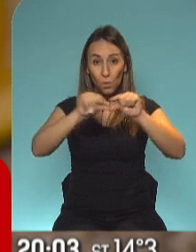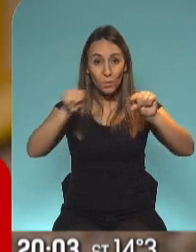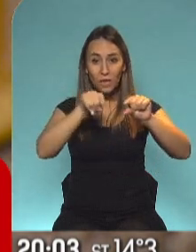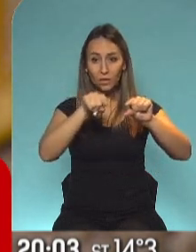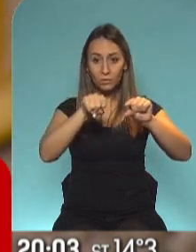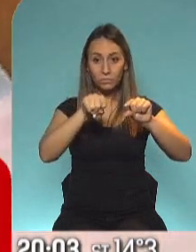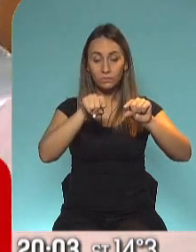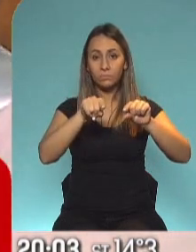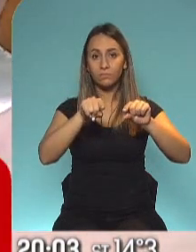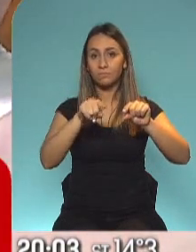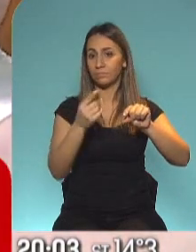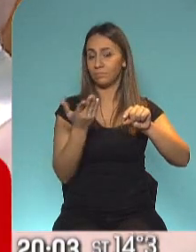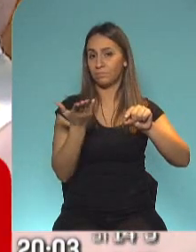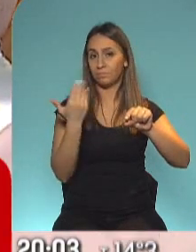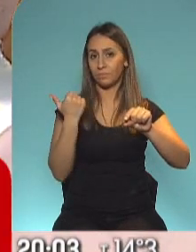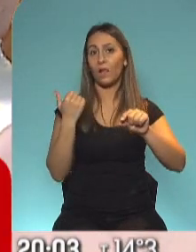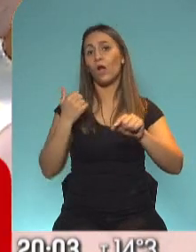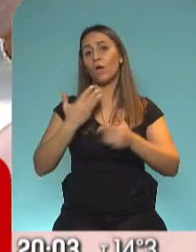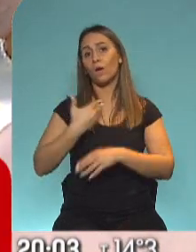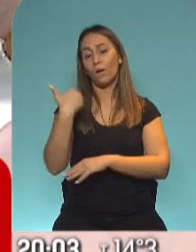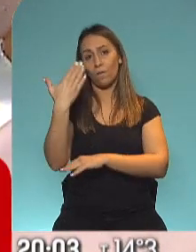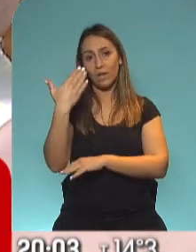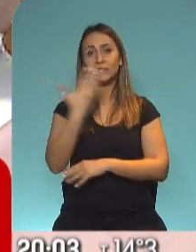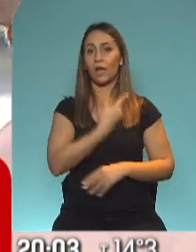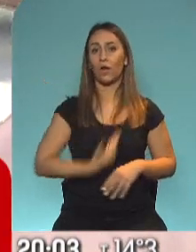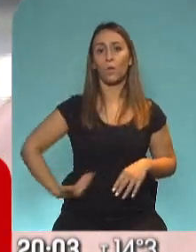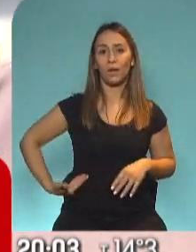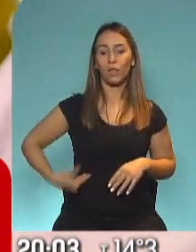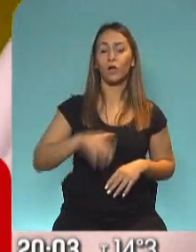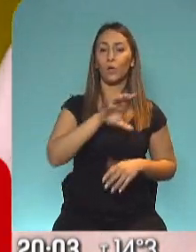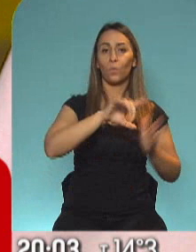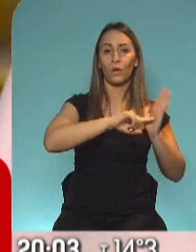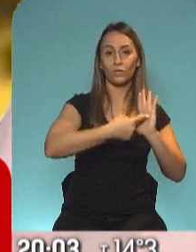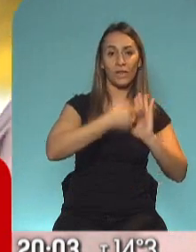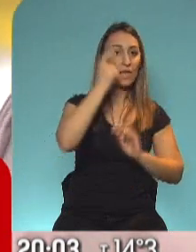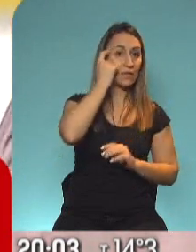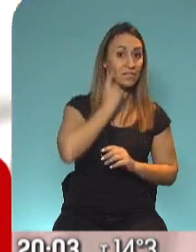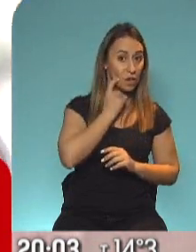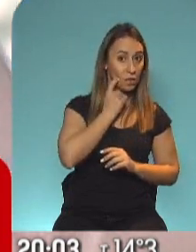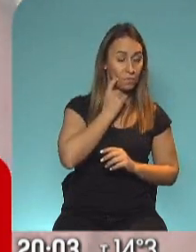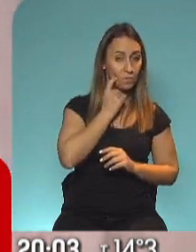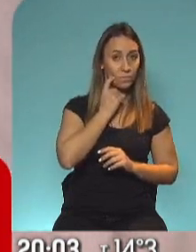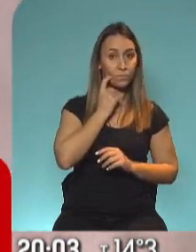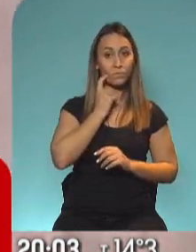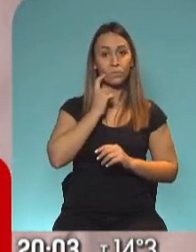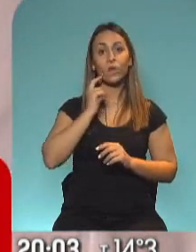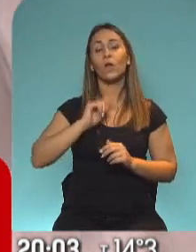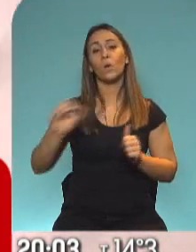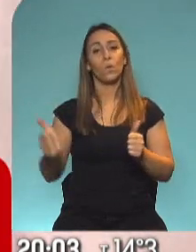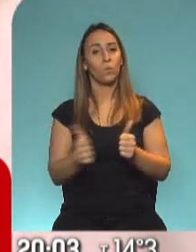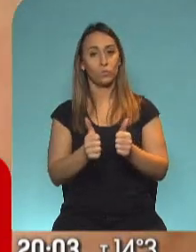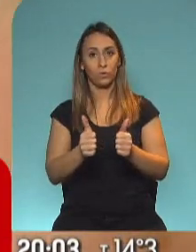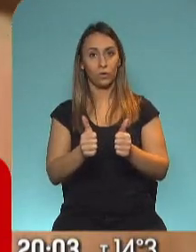que acaban de brindar en conferencia de prensa el gobernador bonaerense Axel Kicillof, de manera conjunta con